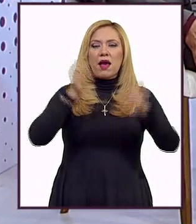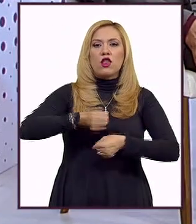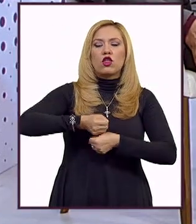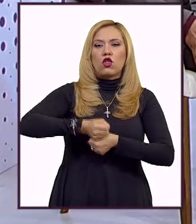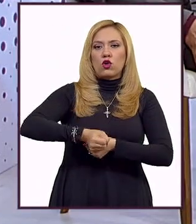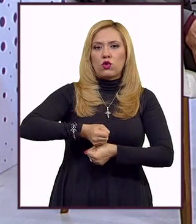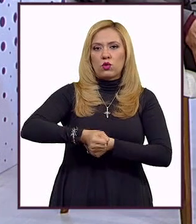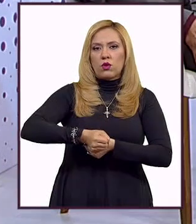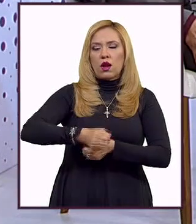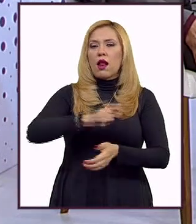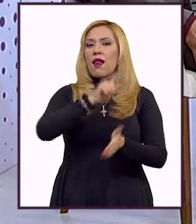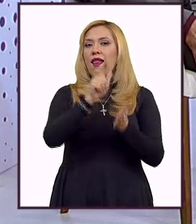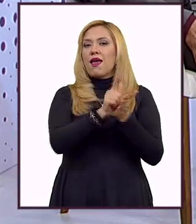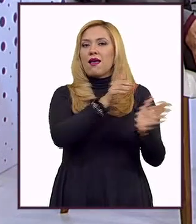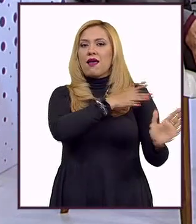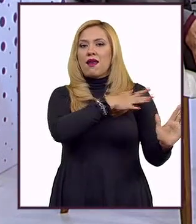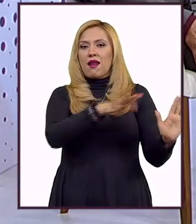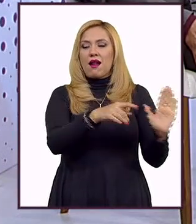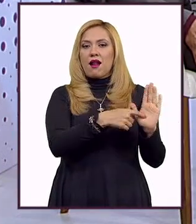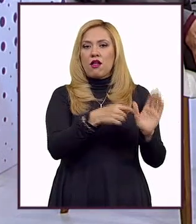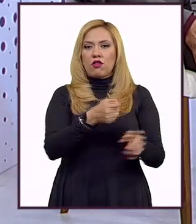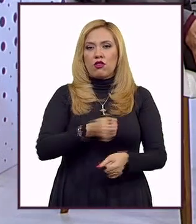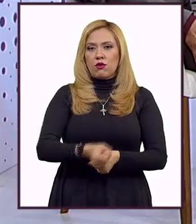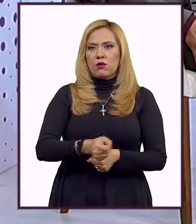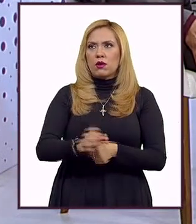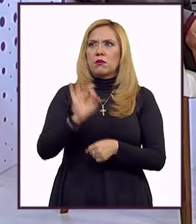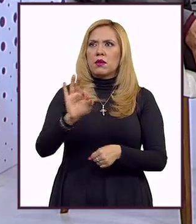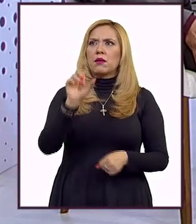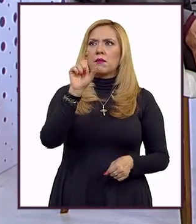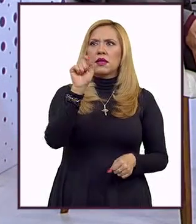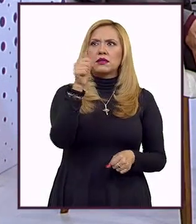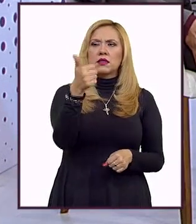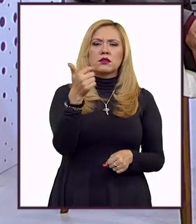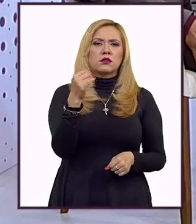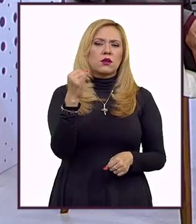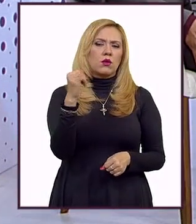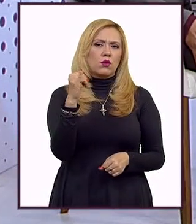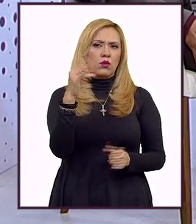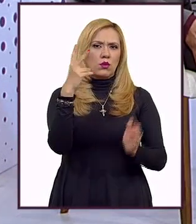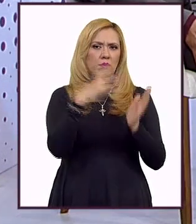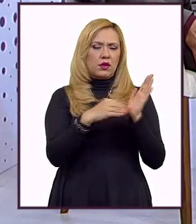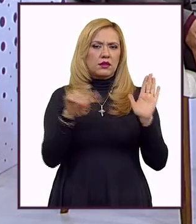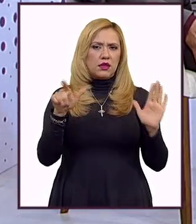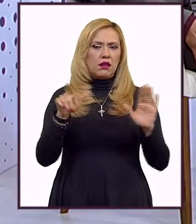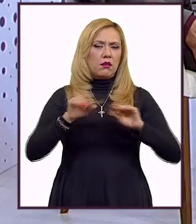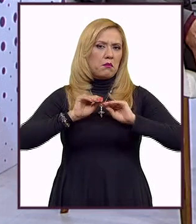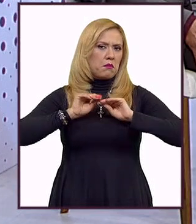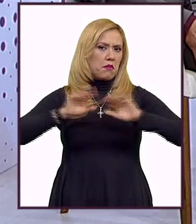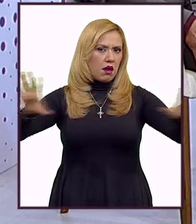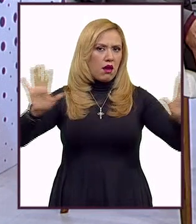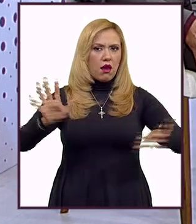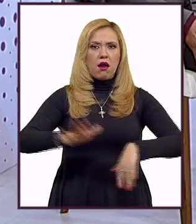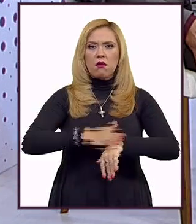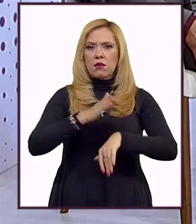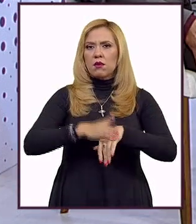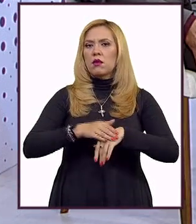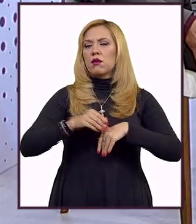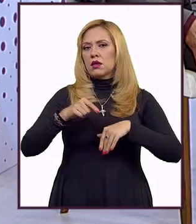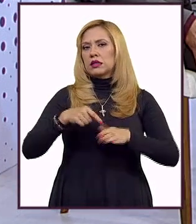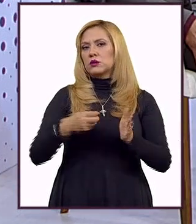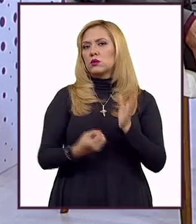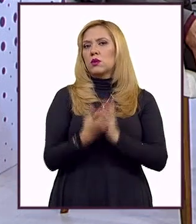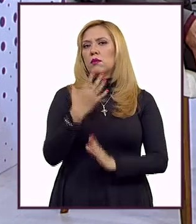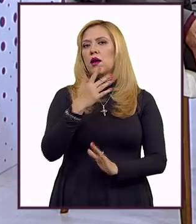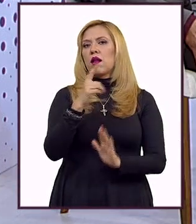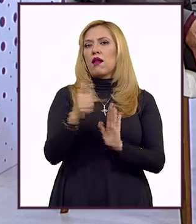proviene de la Ley General de Tortura, que fue publicada en el 26 de junio de 2017, en donde se establecen justo las facultades de estas nuevas